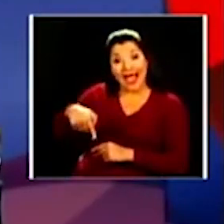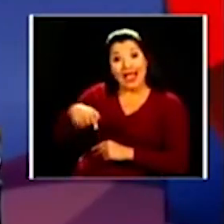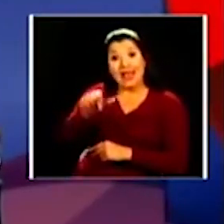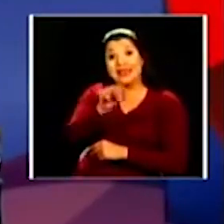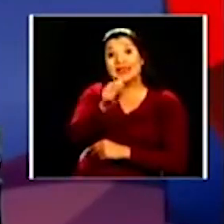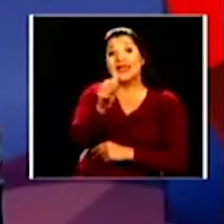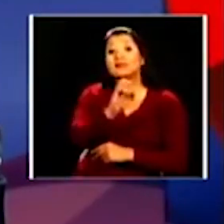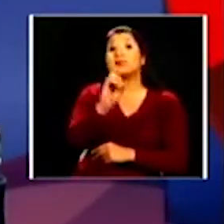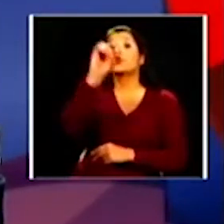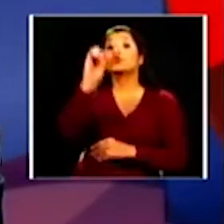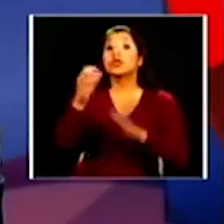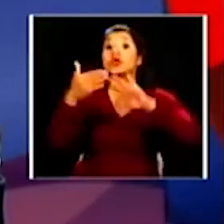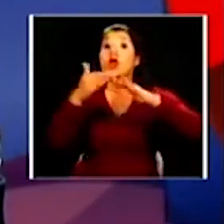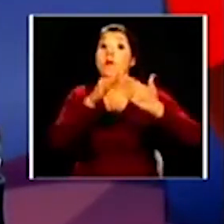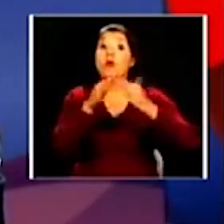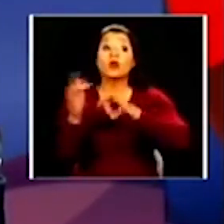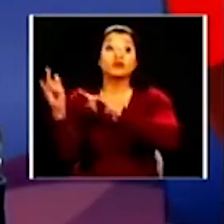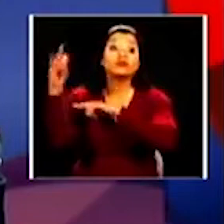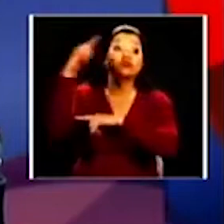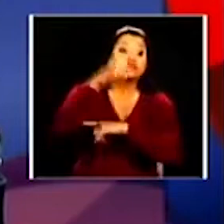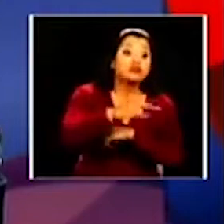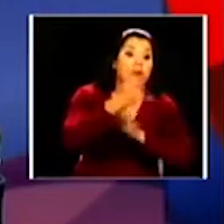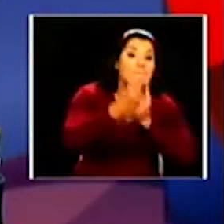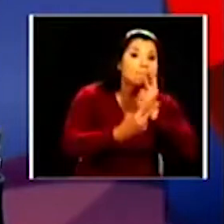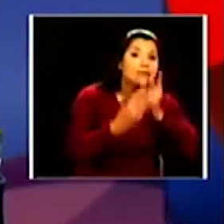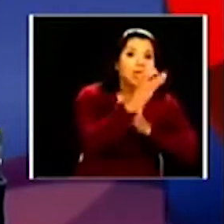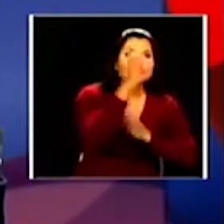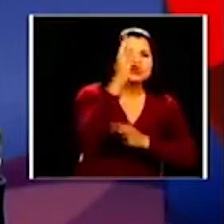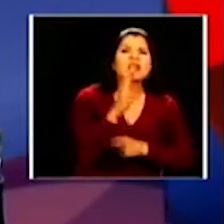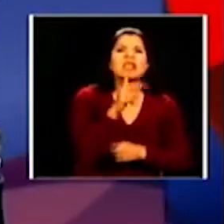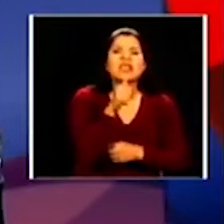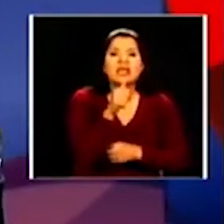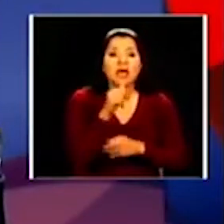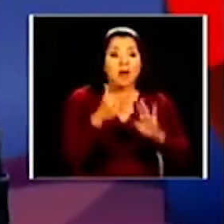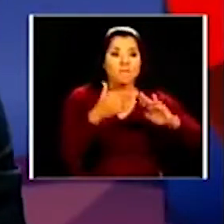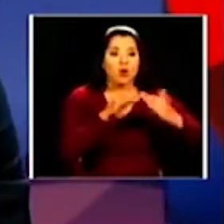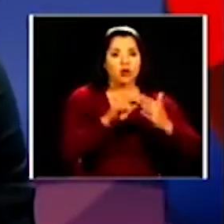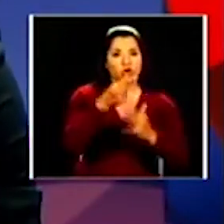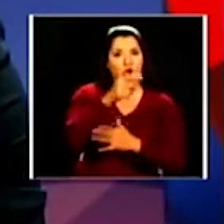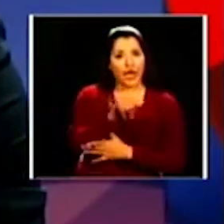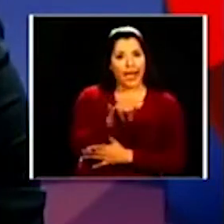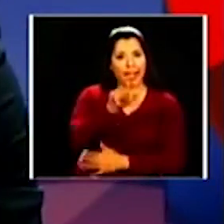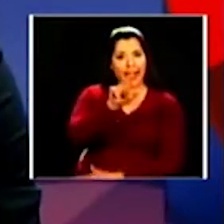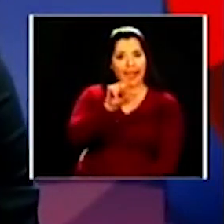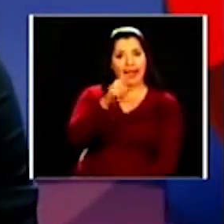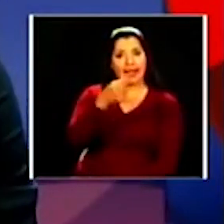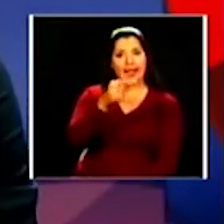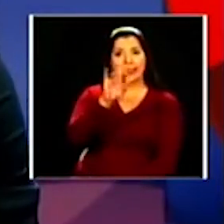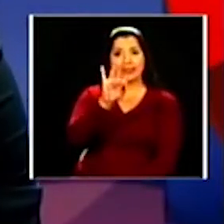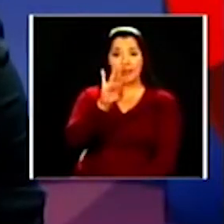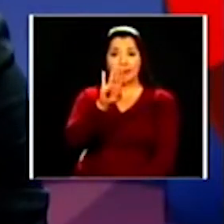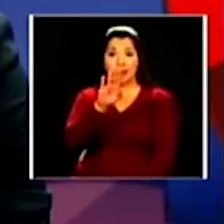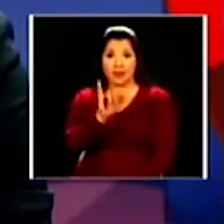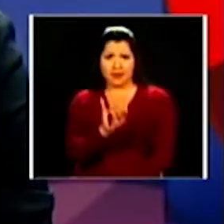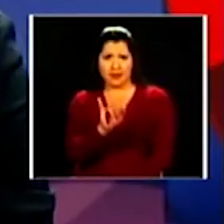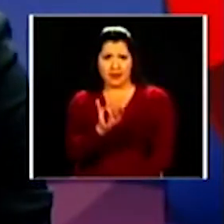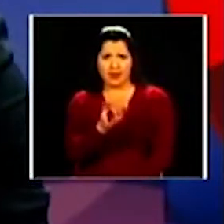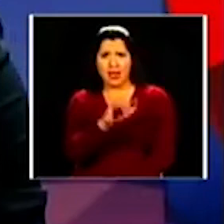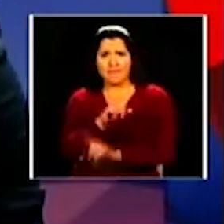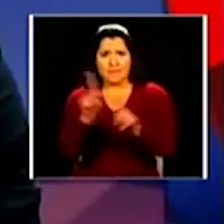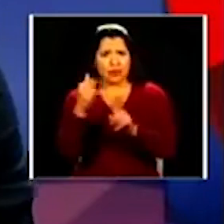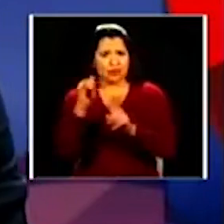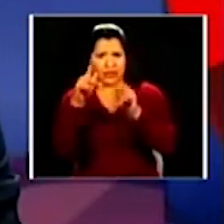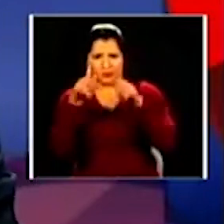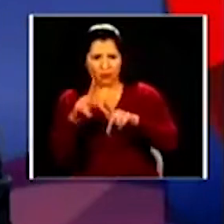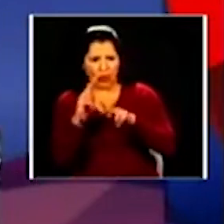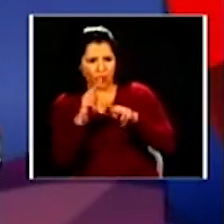Rica es población gay, población de LGTBI, y cuando ven señales negativas no premian esos países, sino